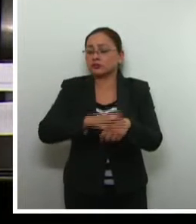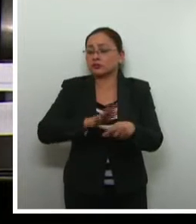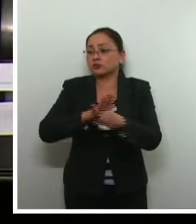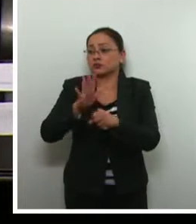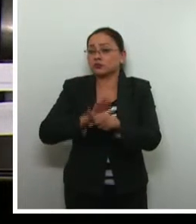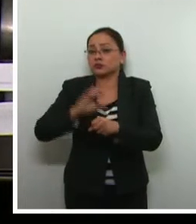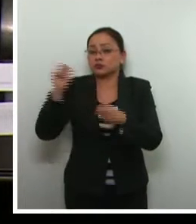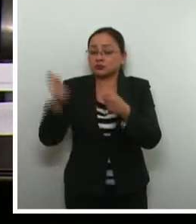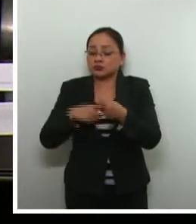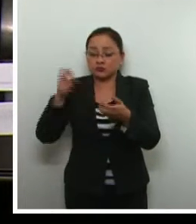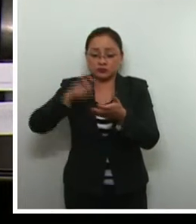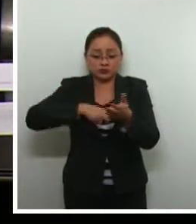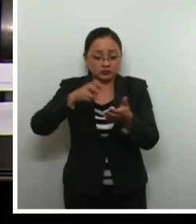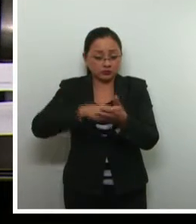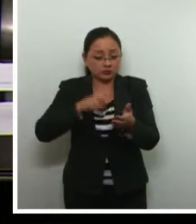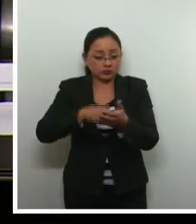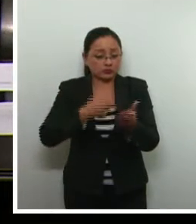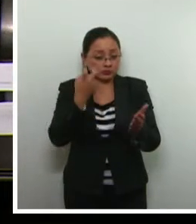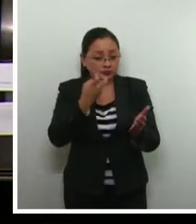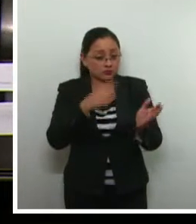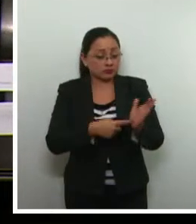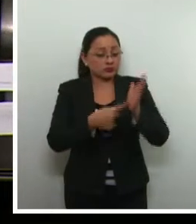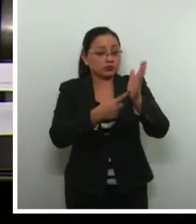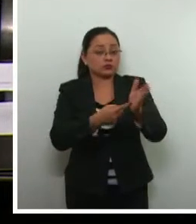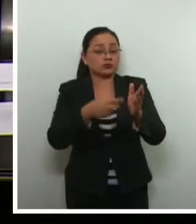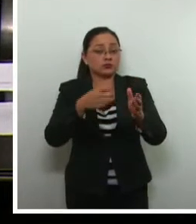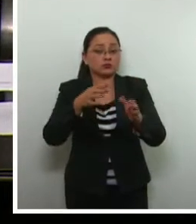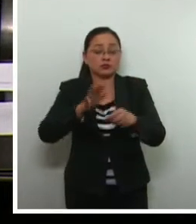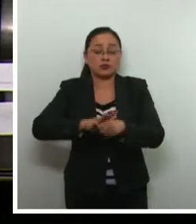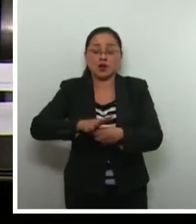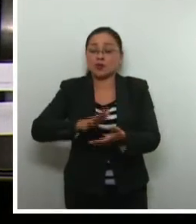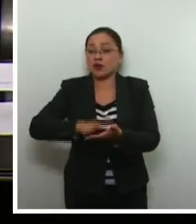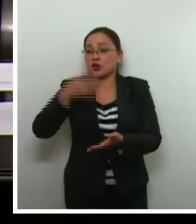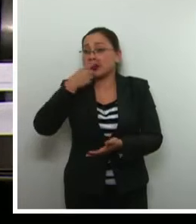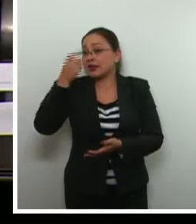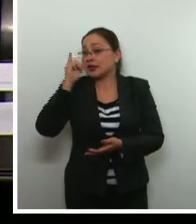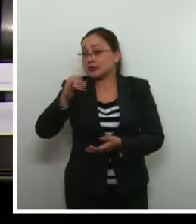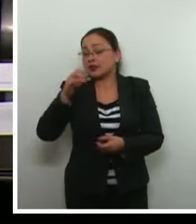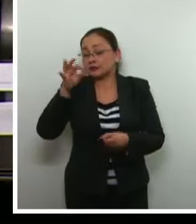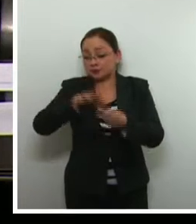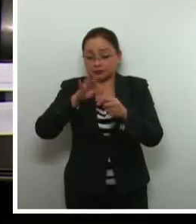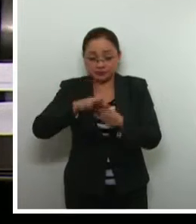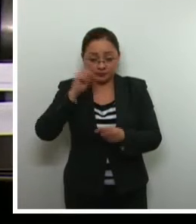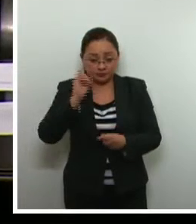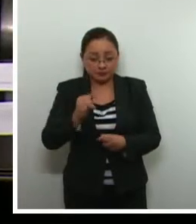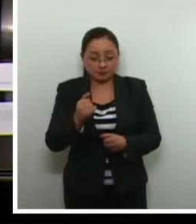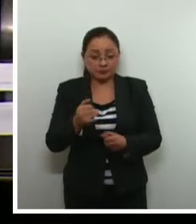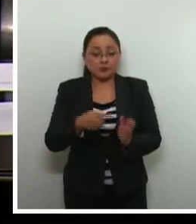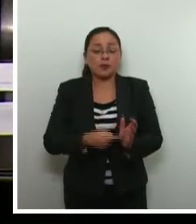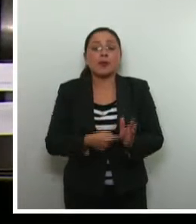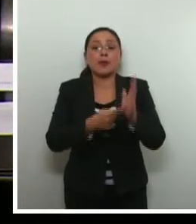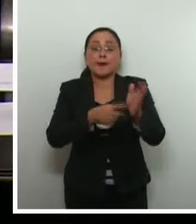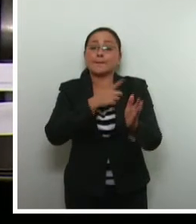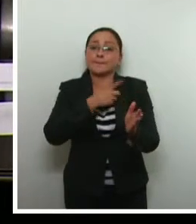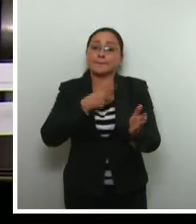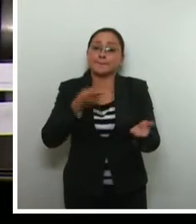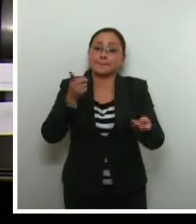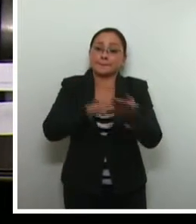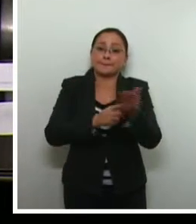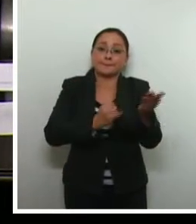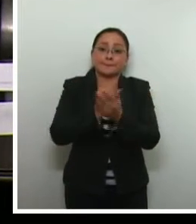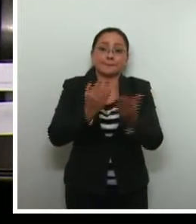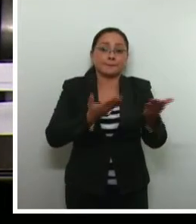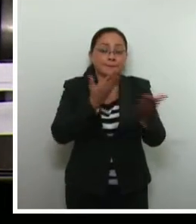cualquier modificación que ello implique mayoría calificada, se modificaría